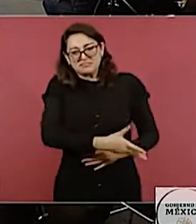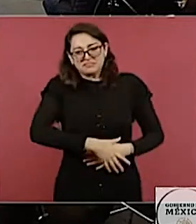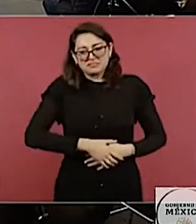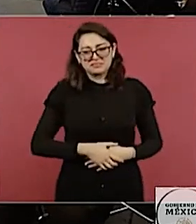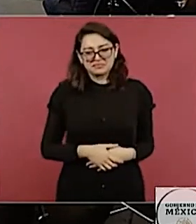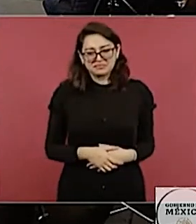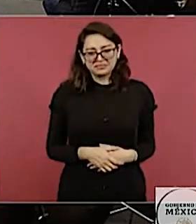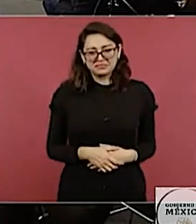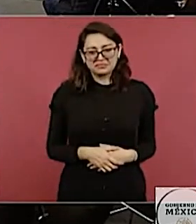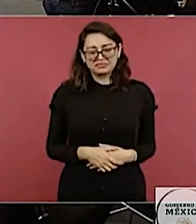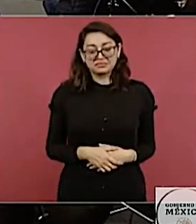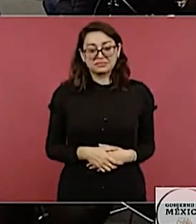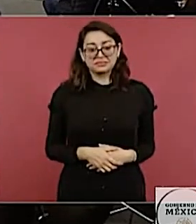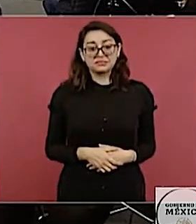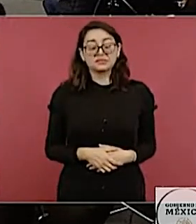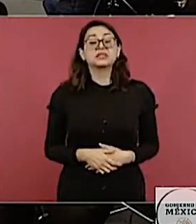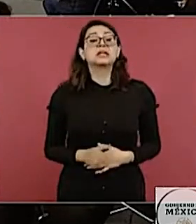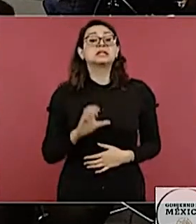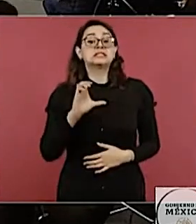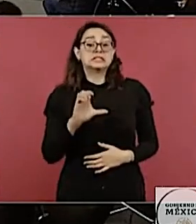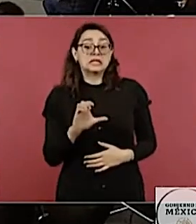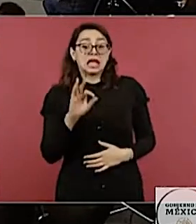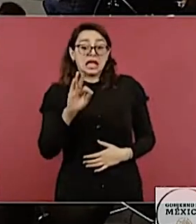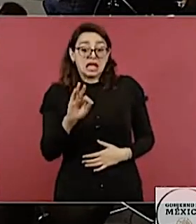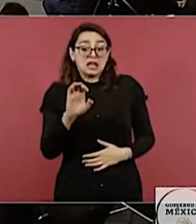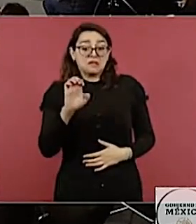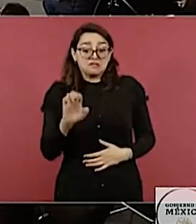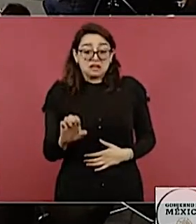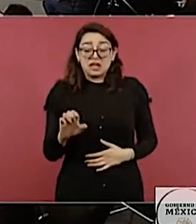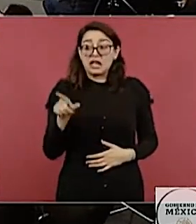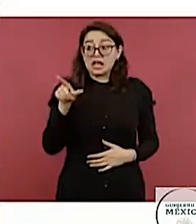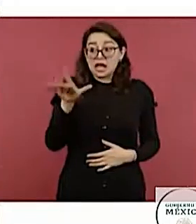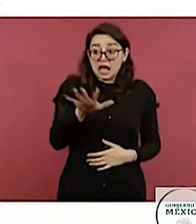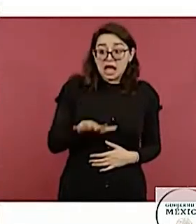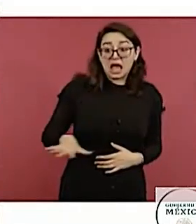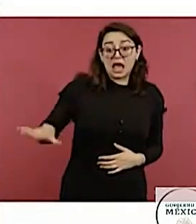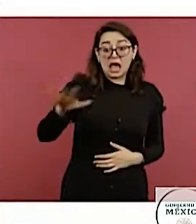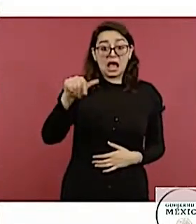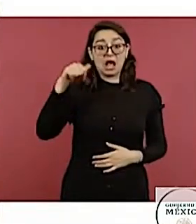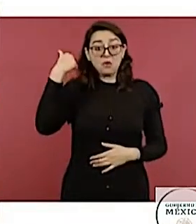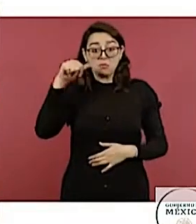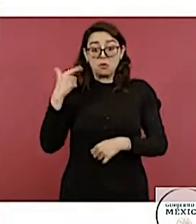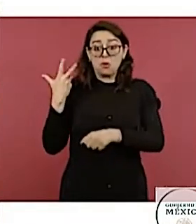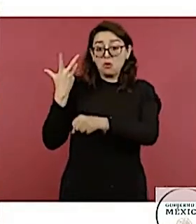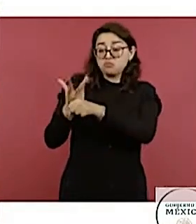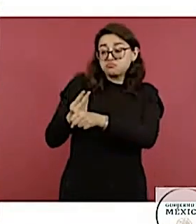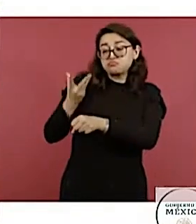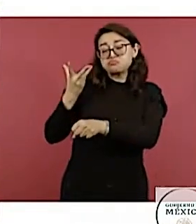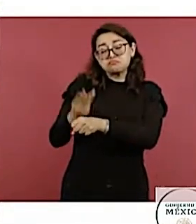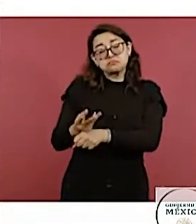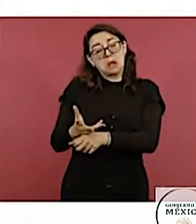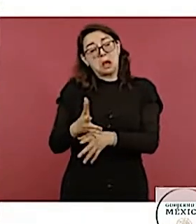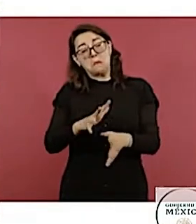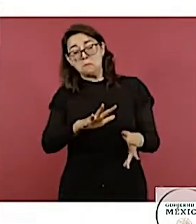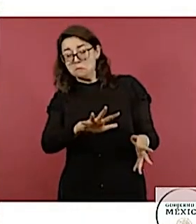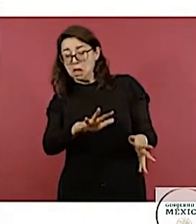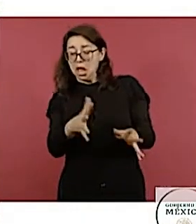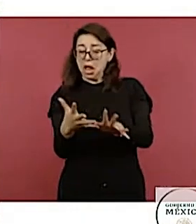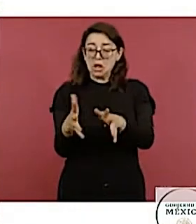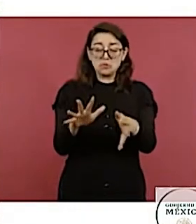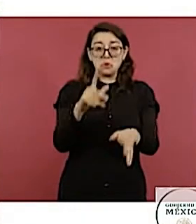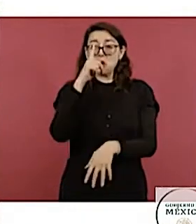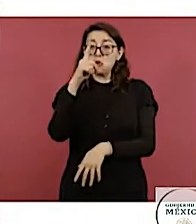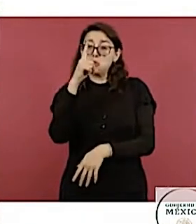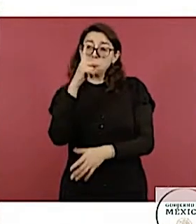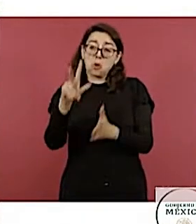esto trabajadores de la Comisión Federal de Electricidad estiman Restablecer